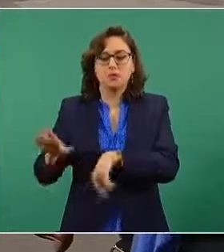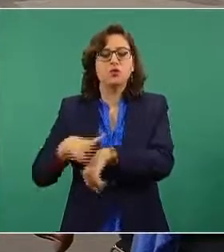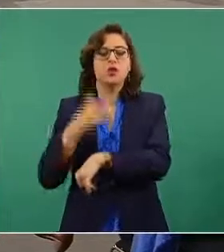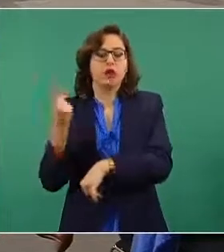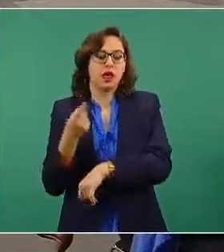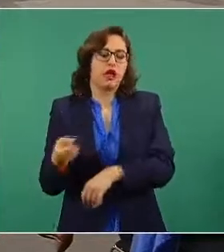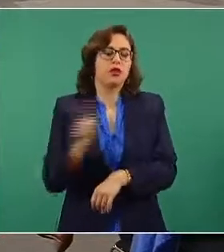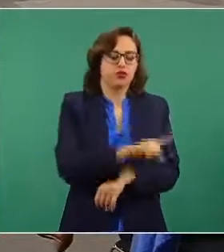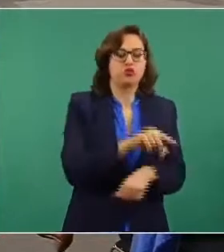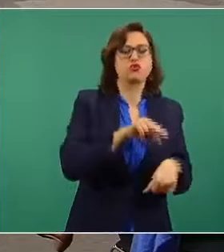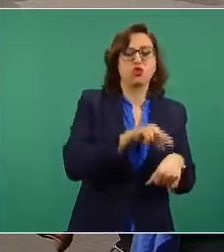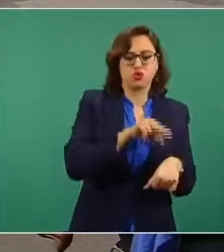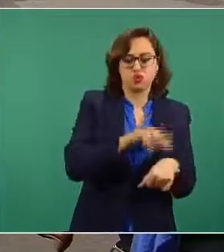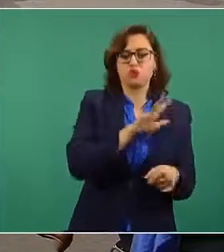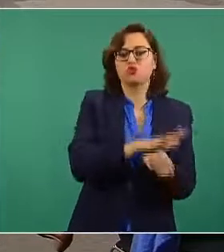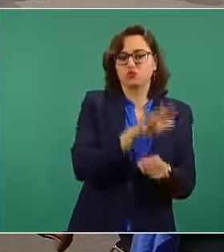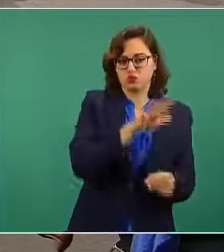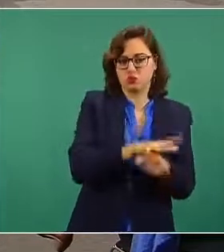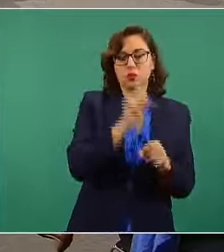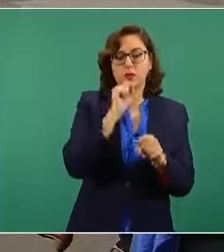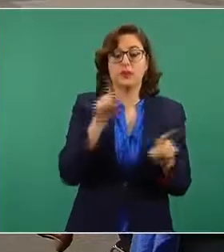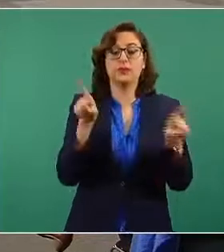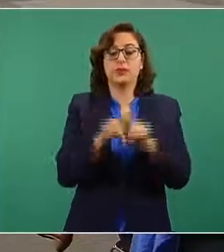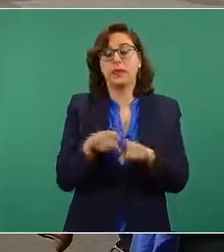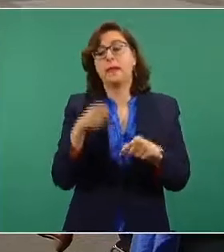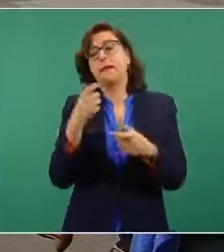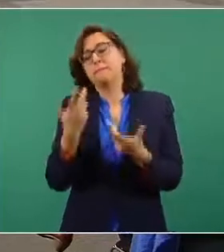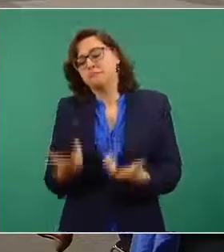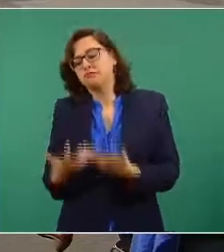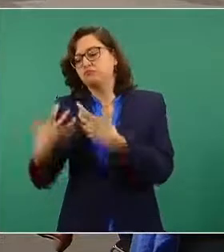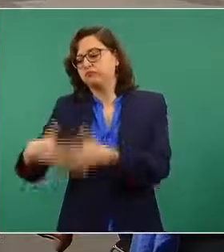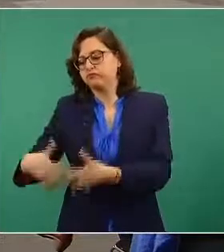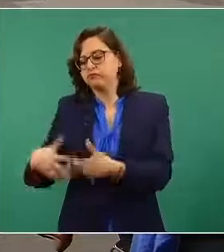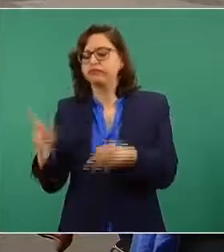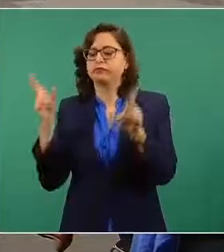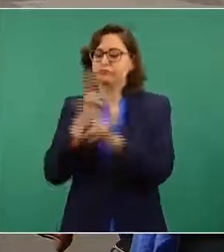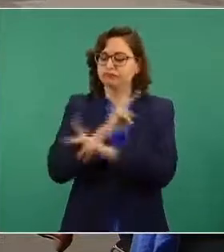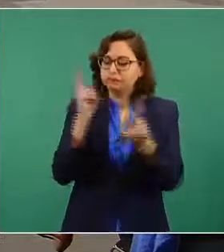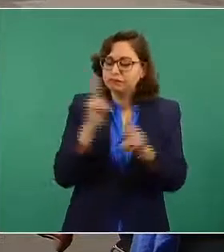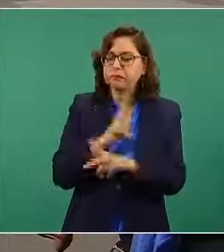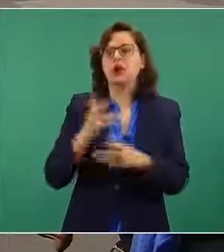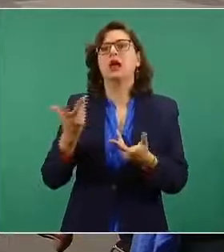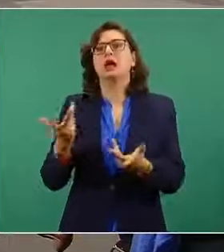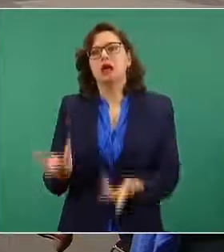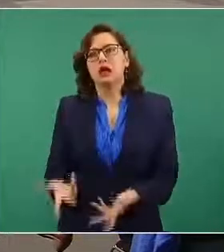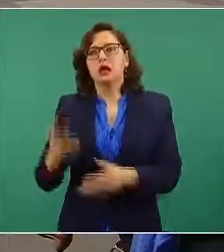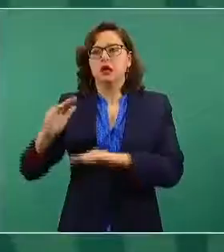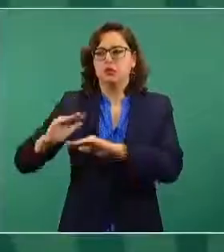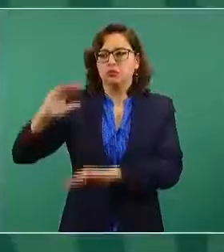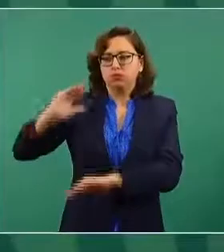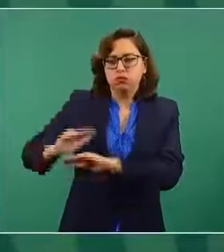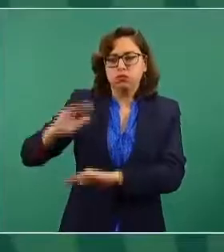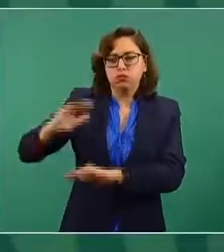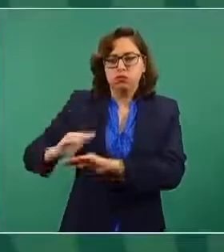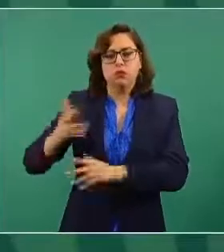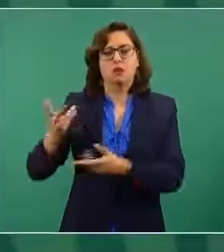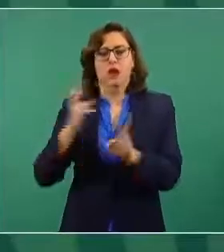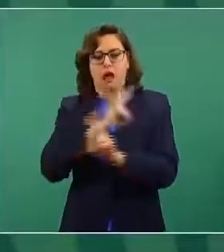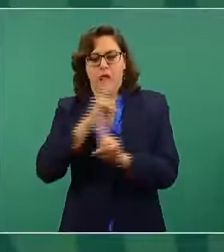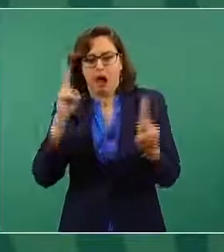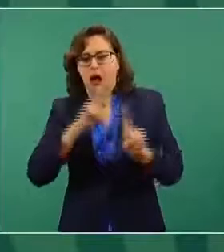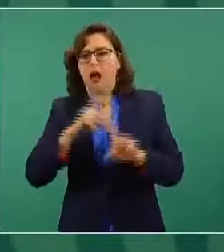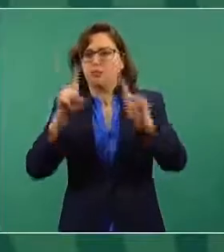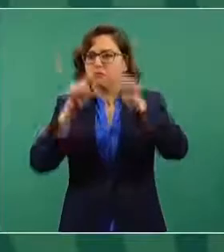los demás insumos, los equipos, los ventiladores, las bombas de infusión, etcétera, los monitores, también fueron ampliados para